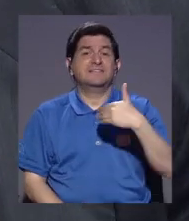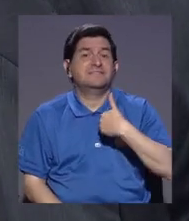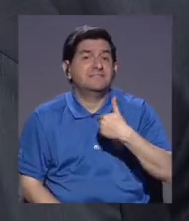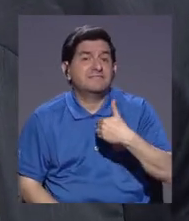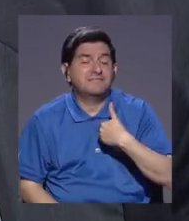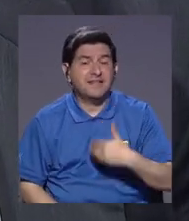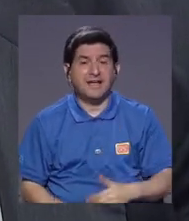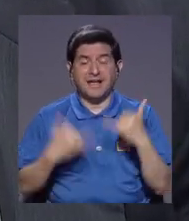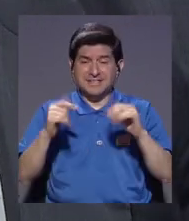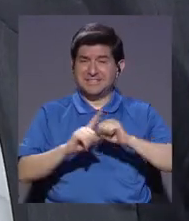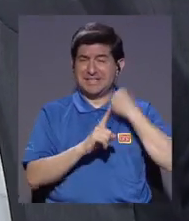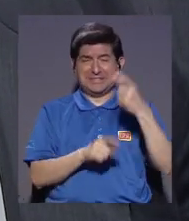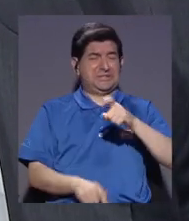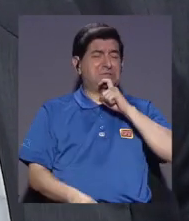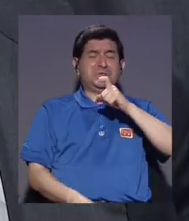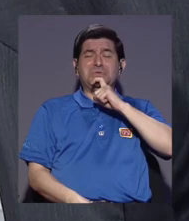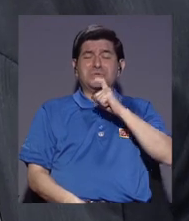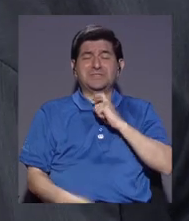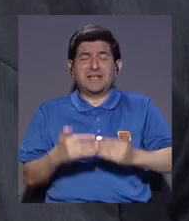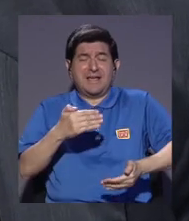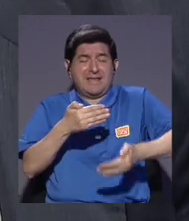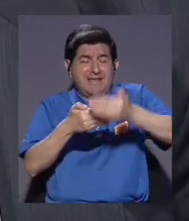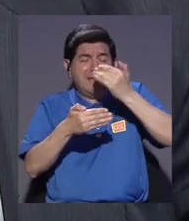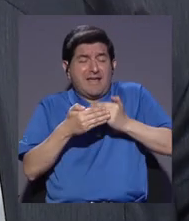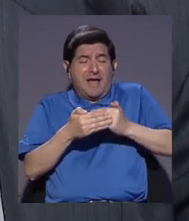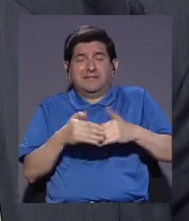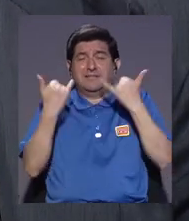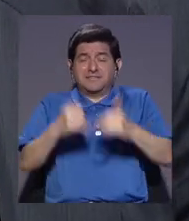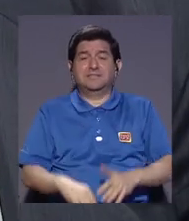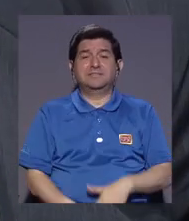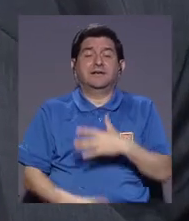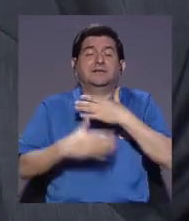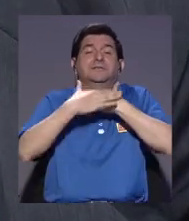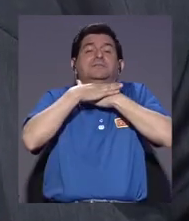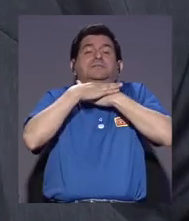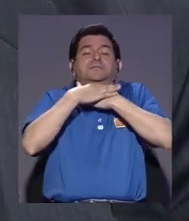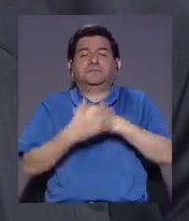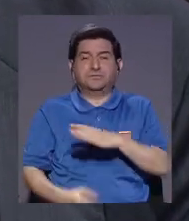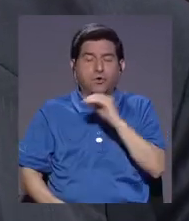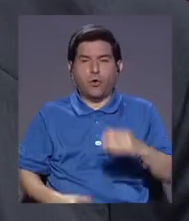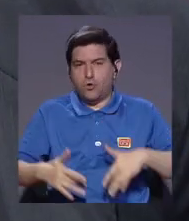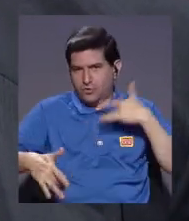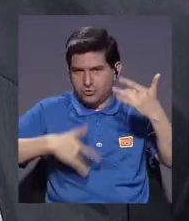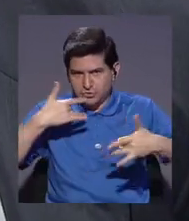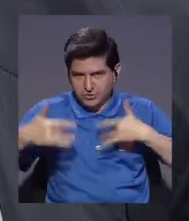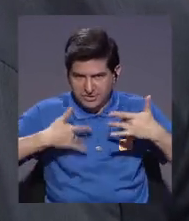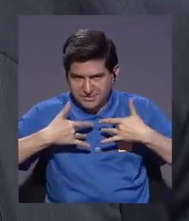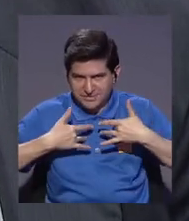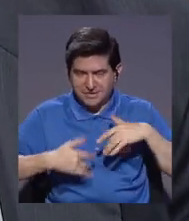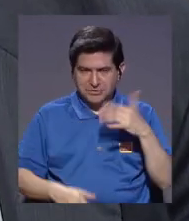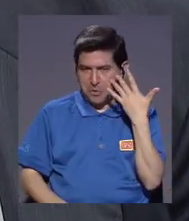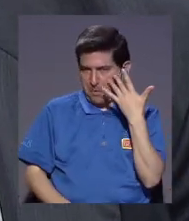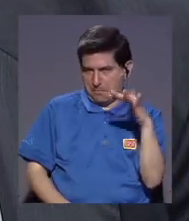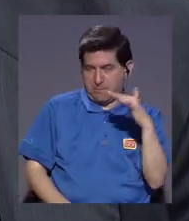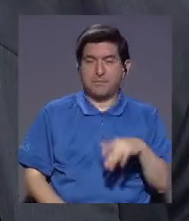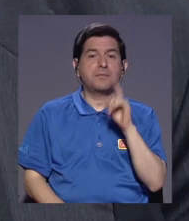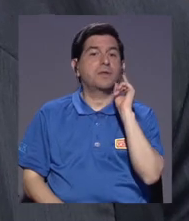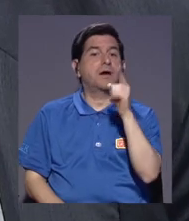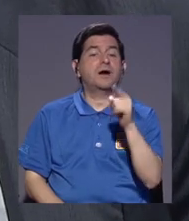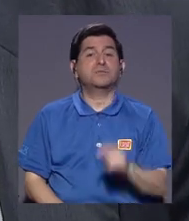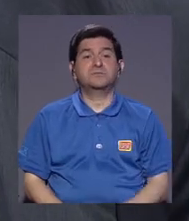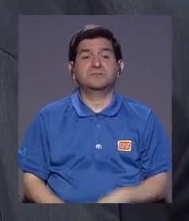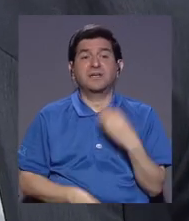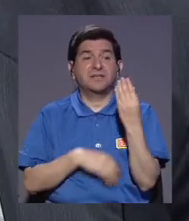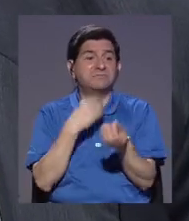tenga el agua el pescuezo y antes de que le llegue a la punta de la nariz para ahogarlo o darle la sensación de que vamos ahogar